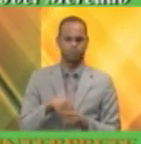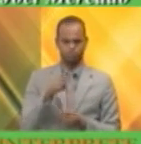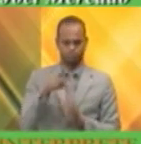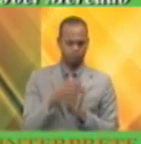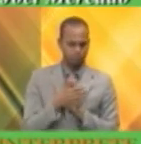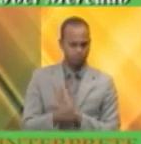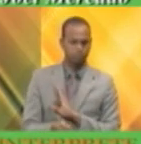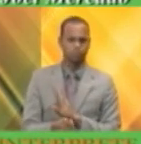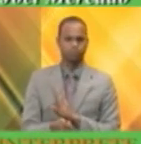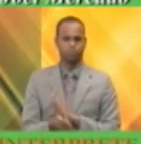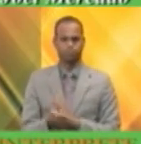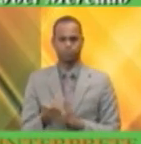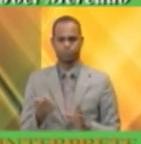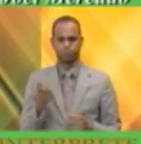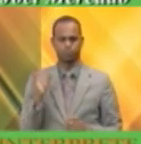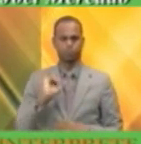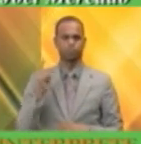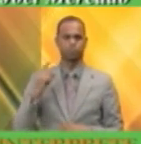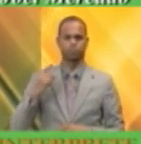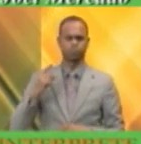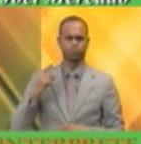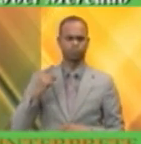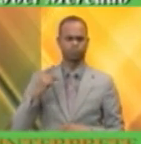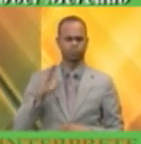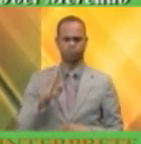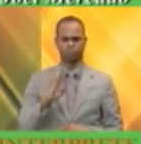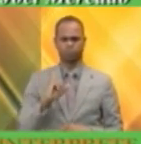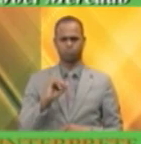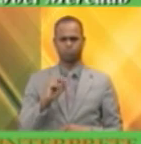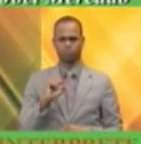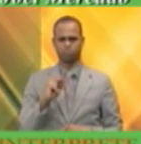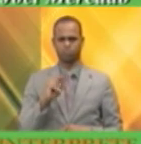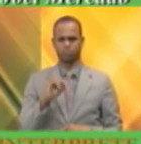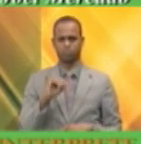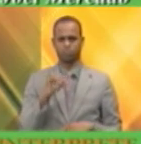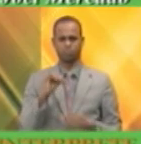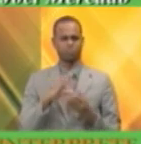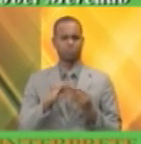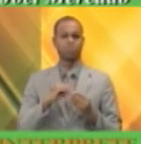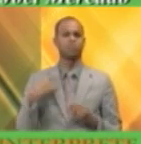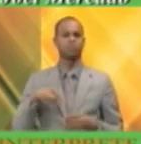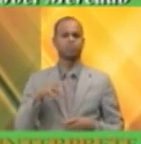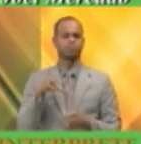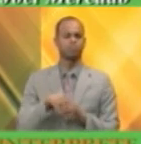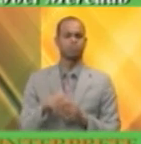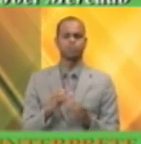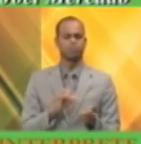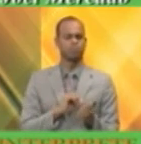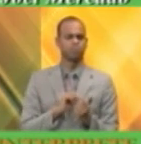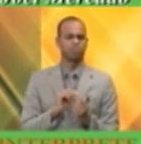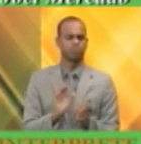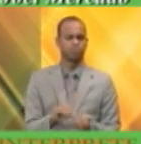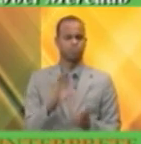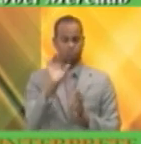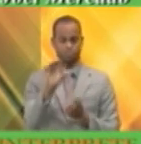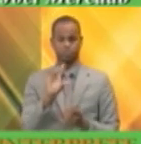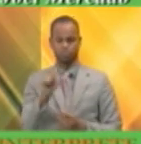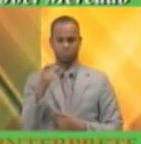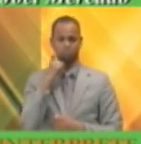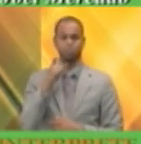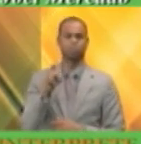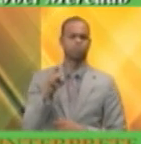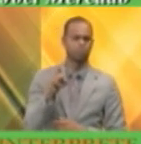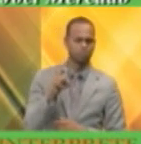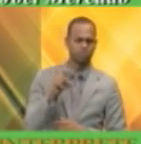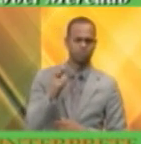atleta. Nosotros, como decía Bienvenido hace un momentito, te incluimos por el lado del baloncesto, pero después te identificamos